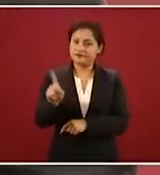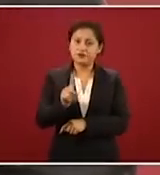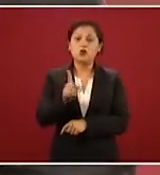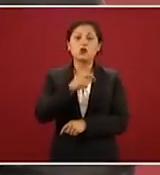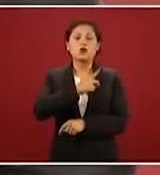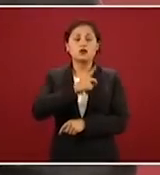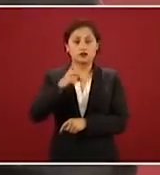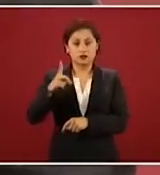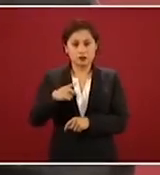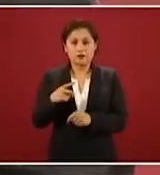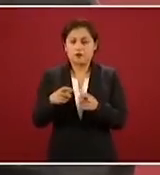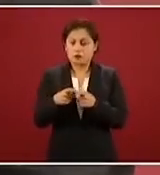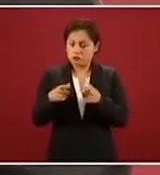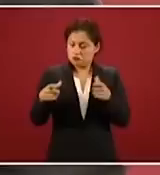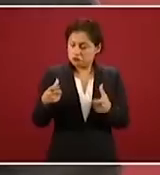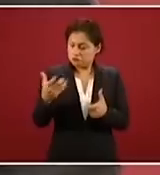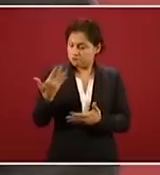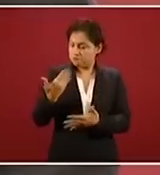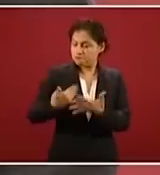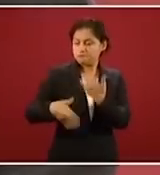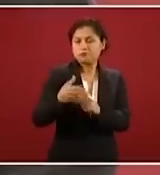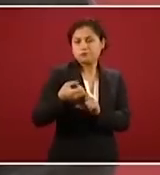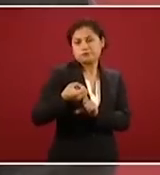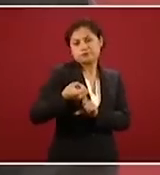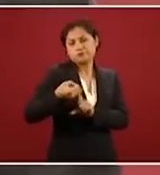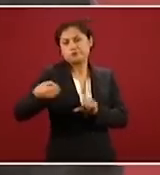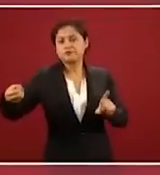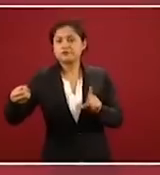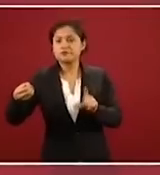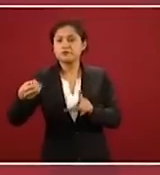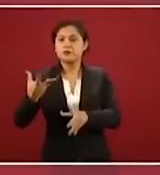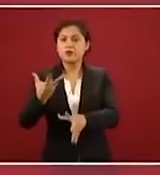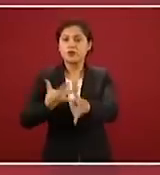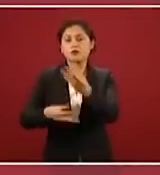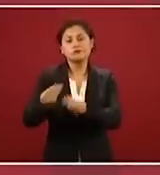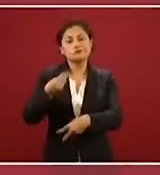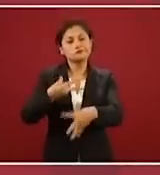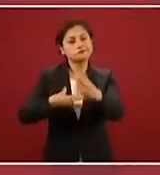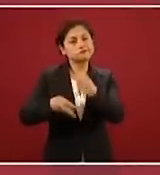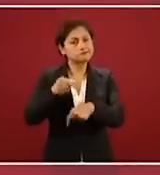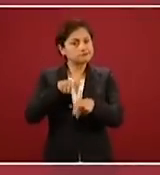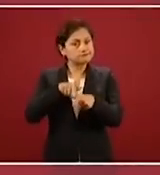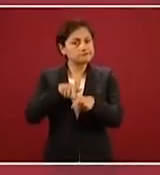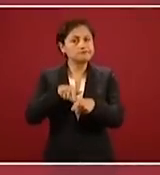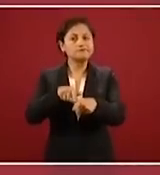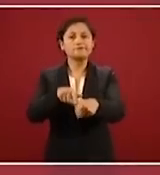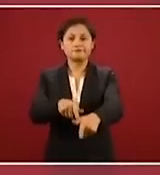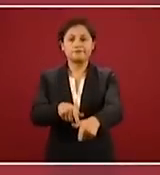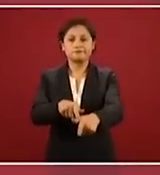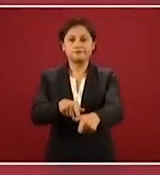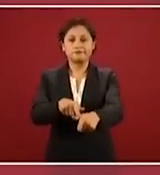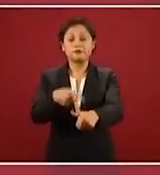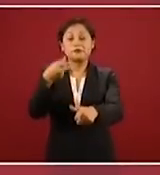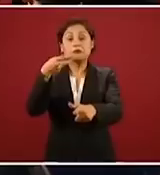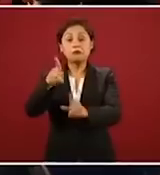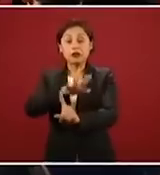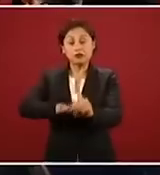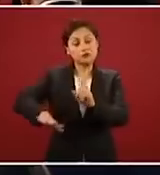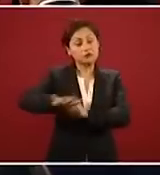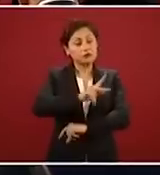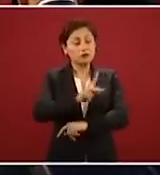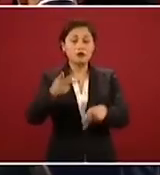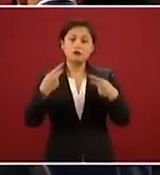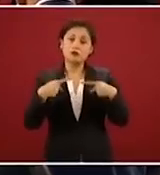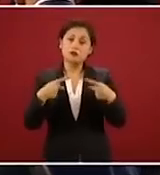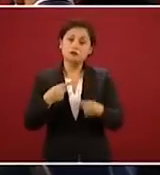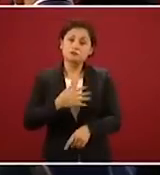ordenado, sustentable, un crecimiento que se traduzca en bienestar para nuestro pueblo. ¿En qué